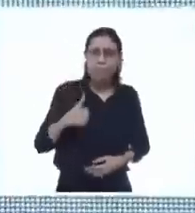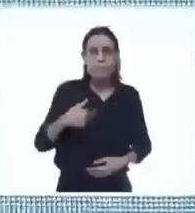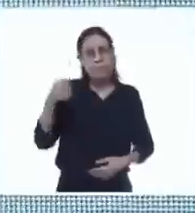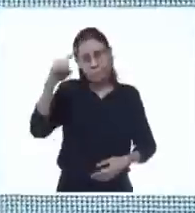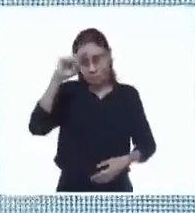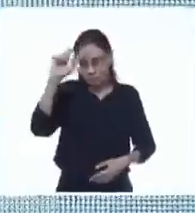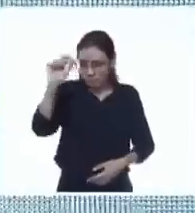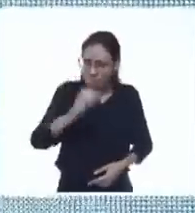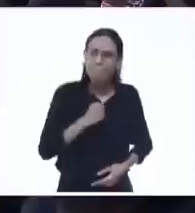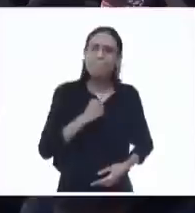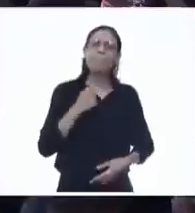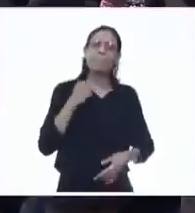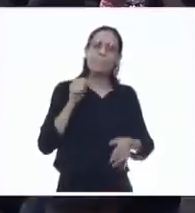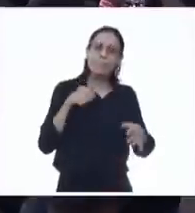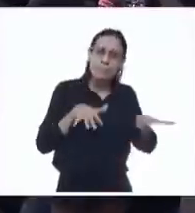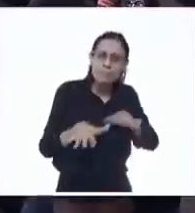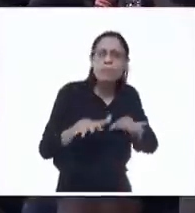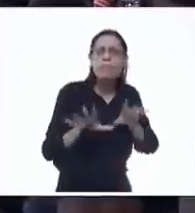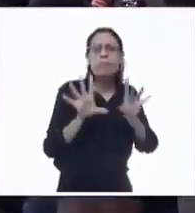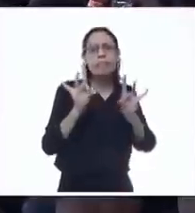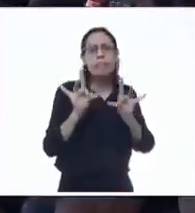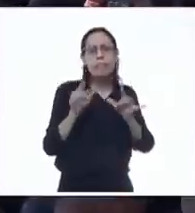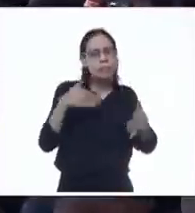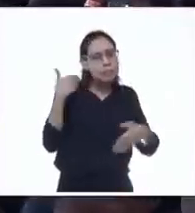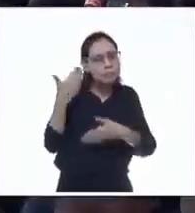para enfrentar. Y sin embargo,